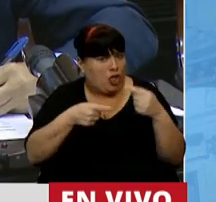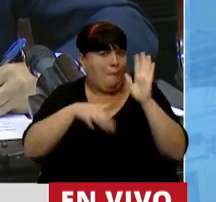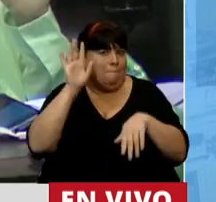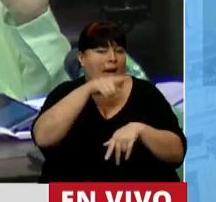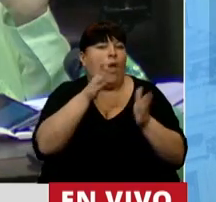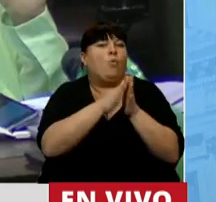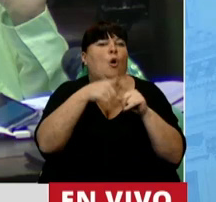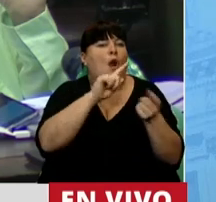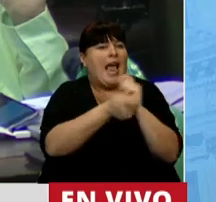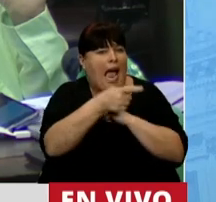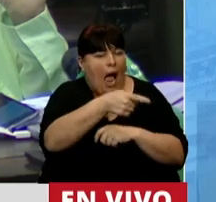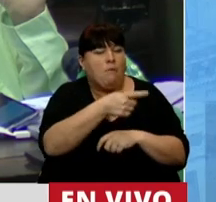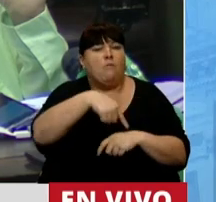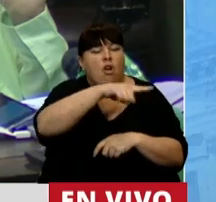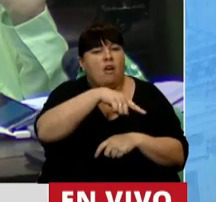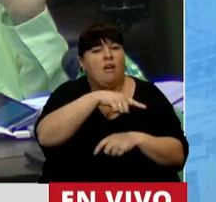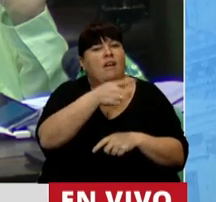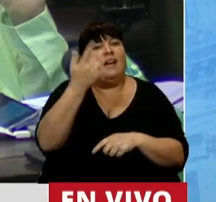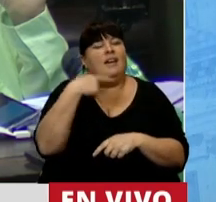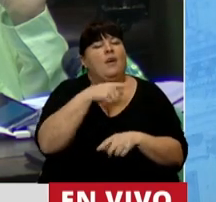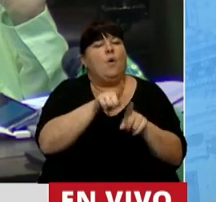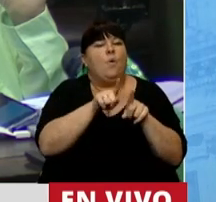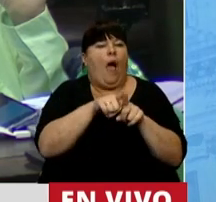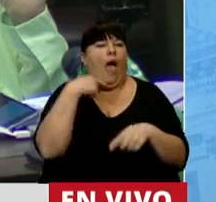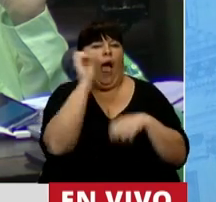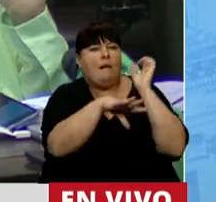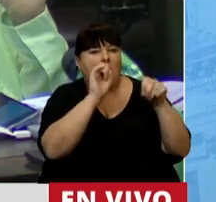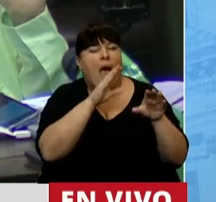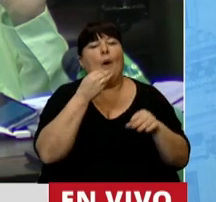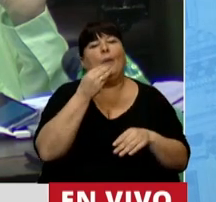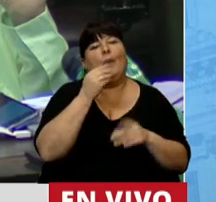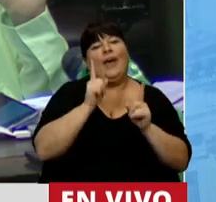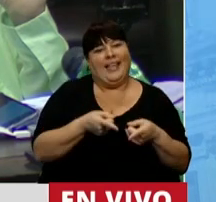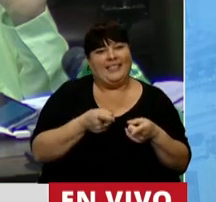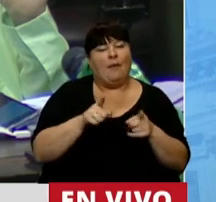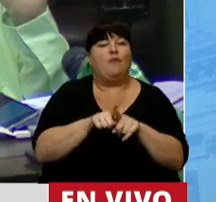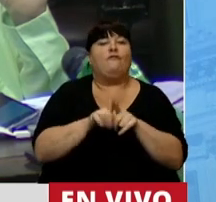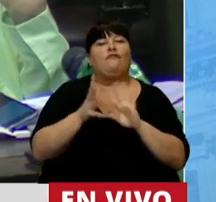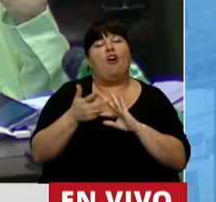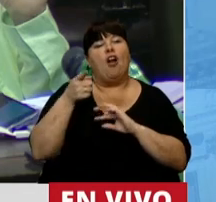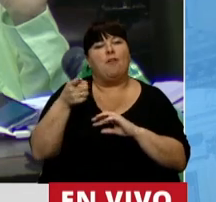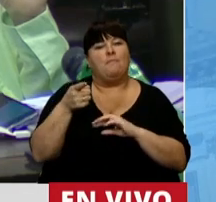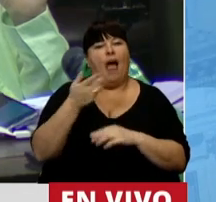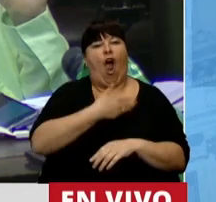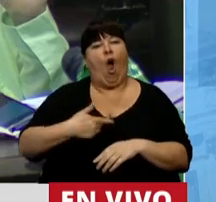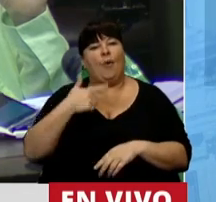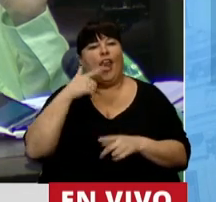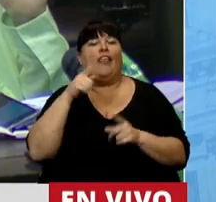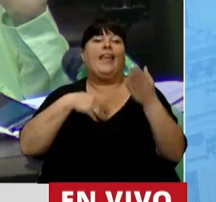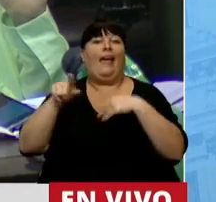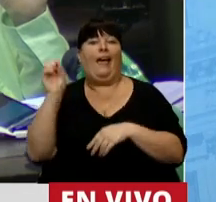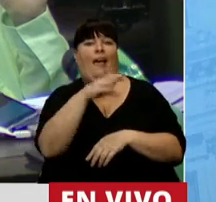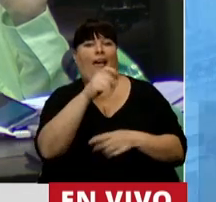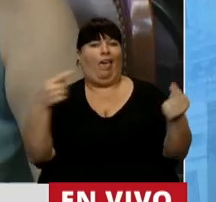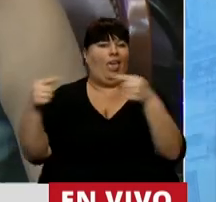todo de Juntos por el Cambio, que reciben agresiones disfrazándolas también de parte del oficialismo.